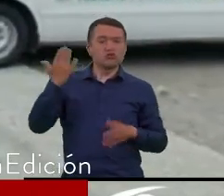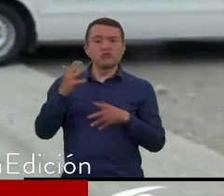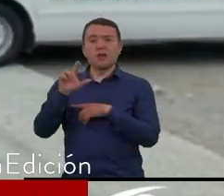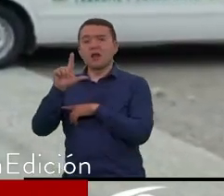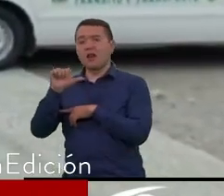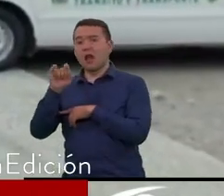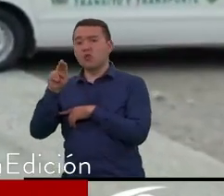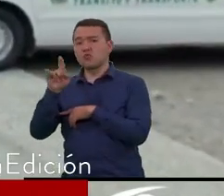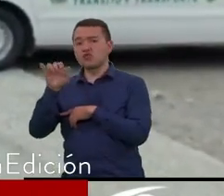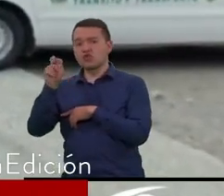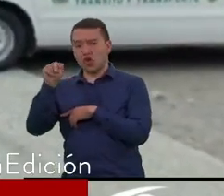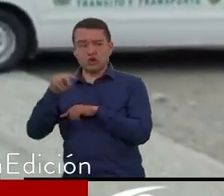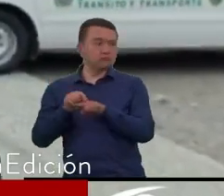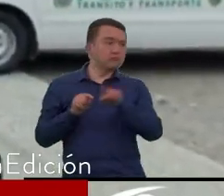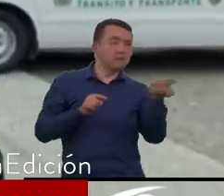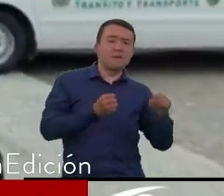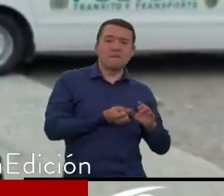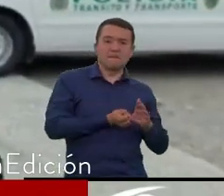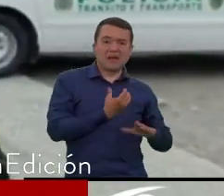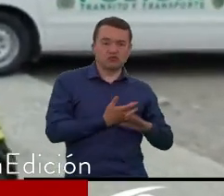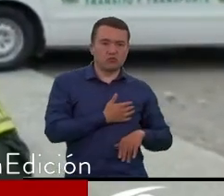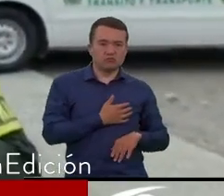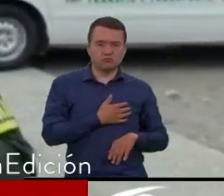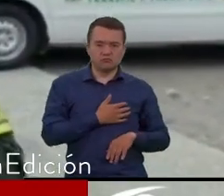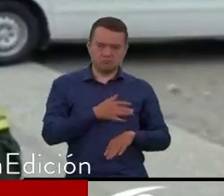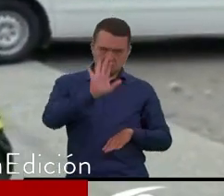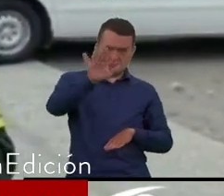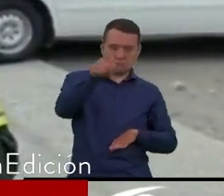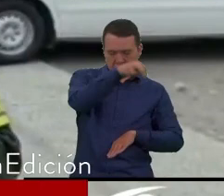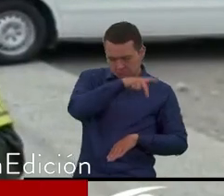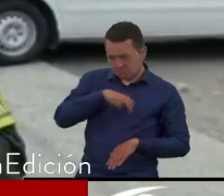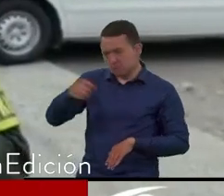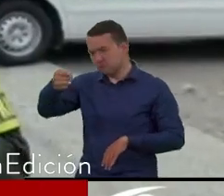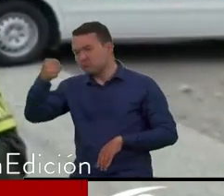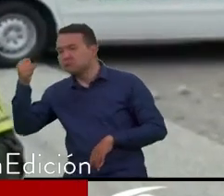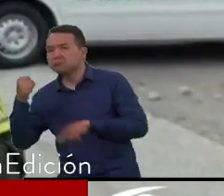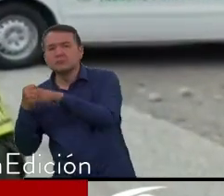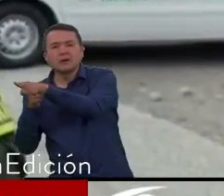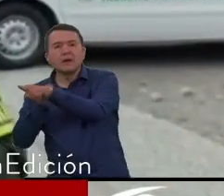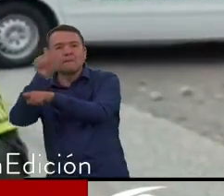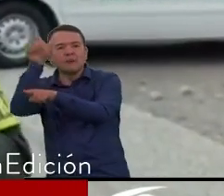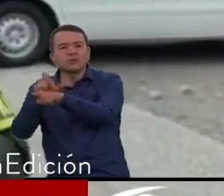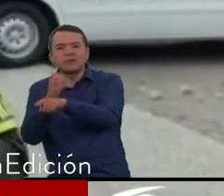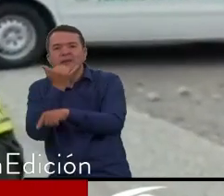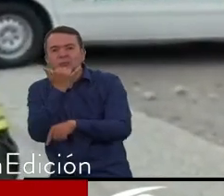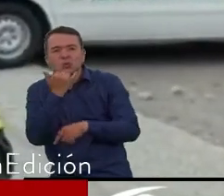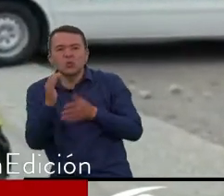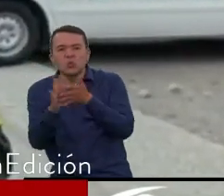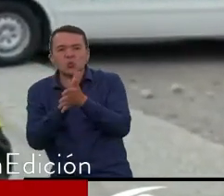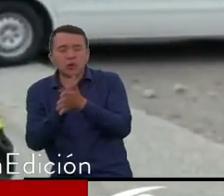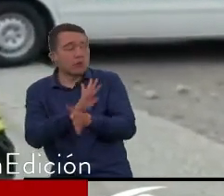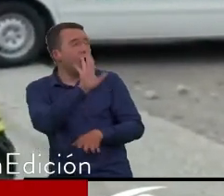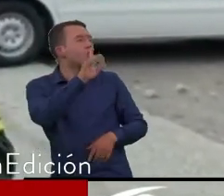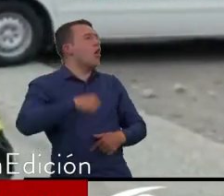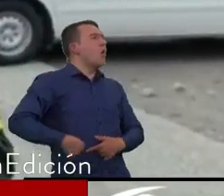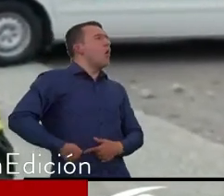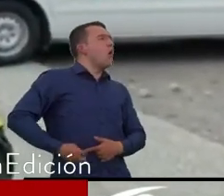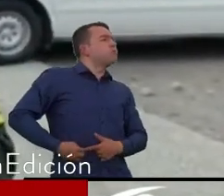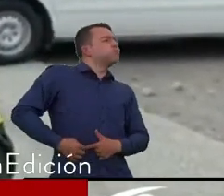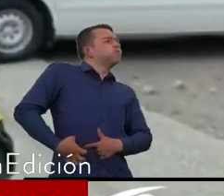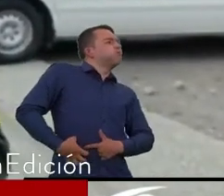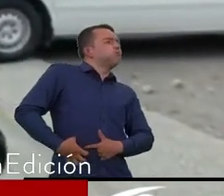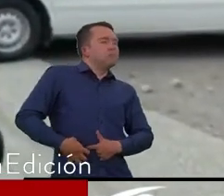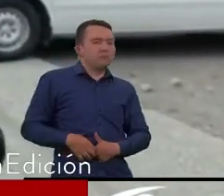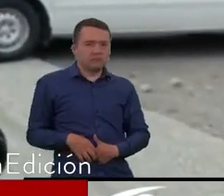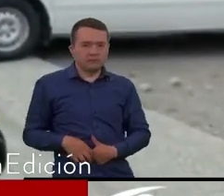el municipio de Pasto. Al verificar el paciente, este nos indica que fue remitido por una apendicitis y al solicitarle